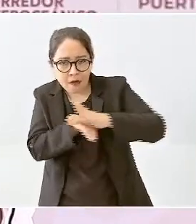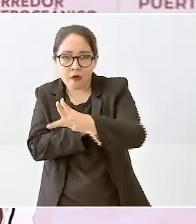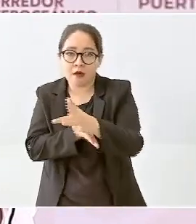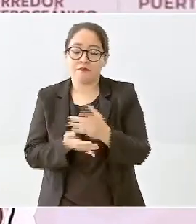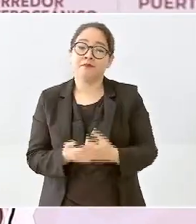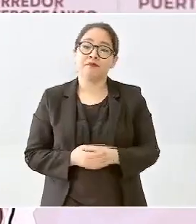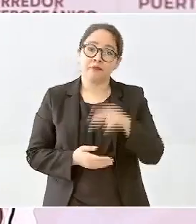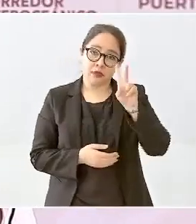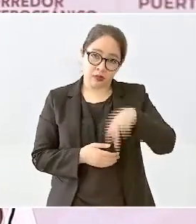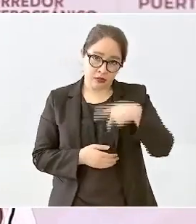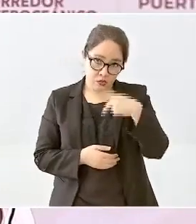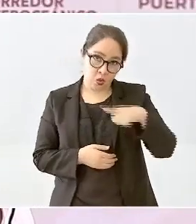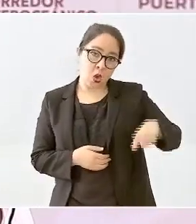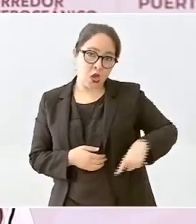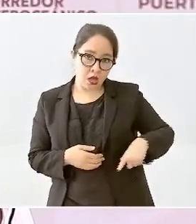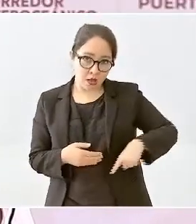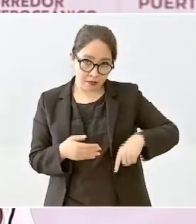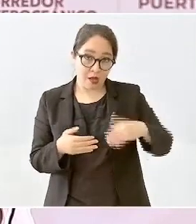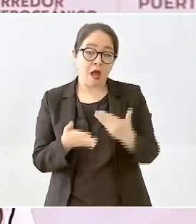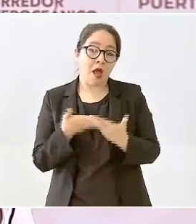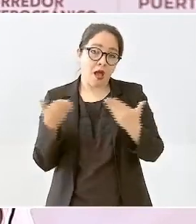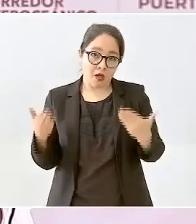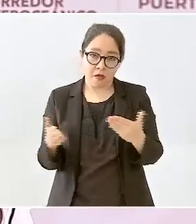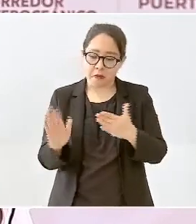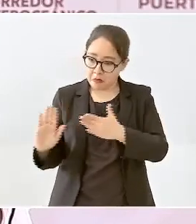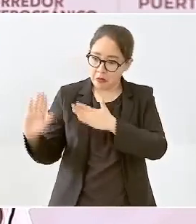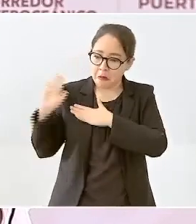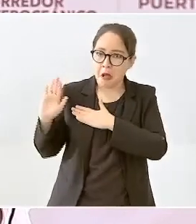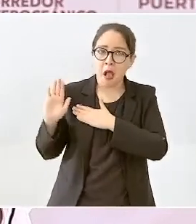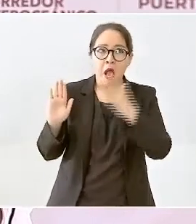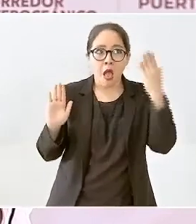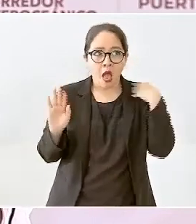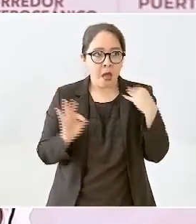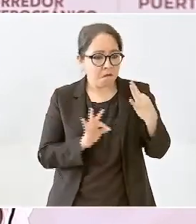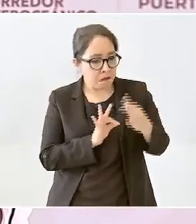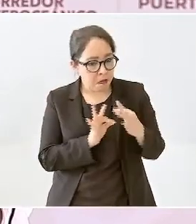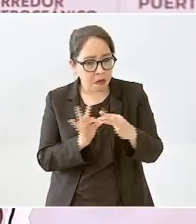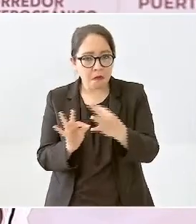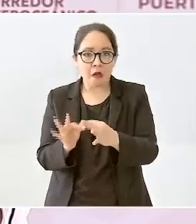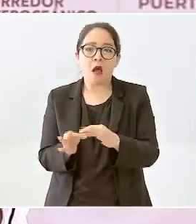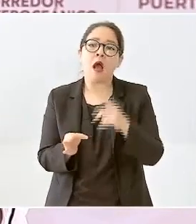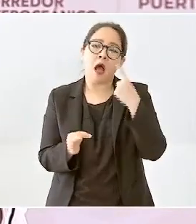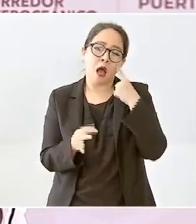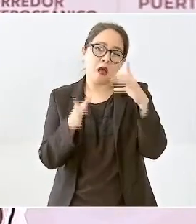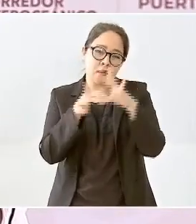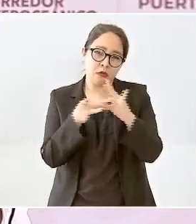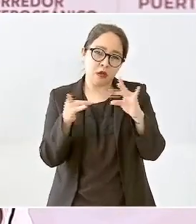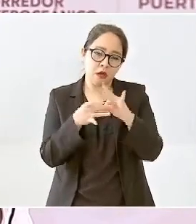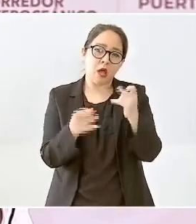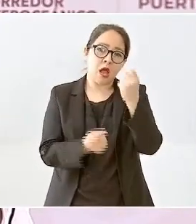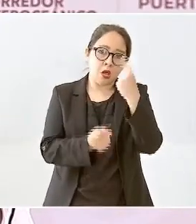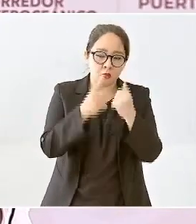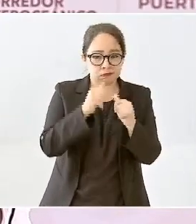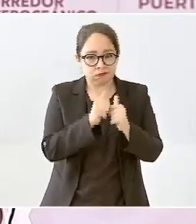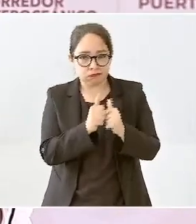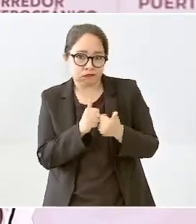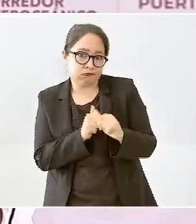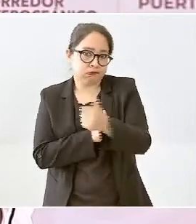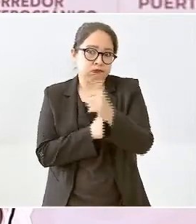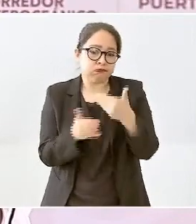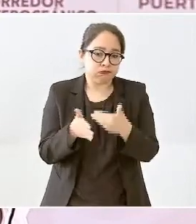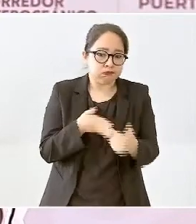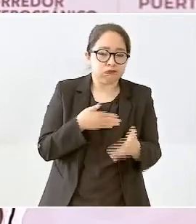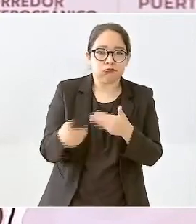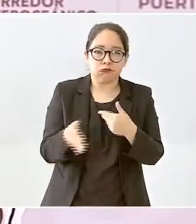se vuelven realidad. Por ello, destacaré algunos de los avances actuales del desarrollo de la infraestructura y los transportes del